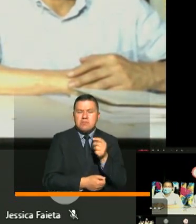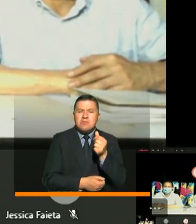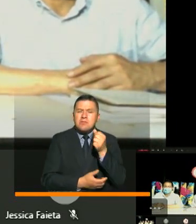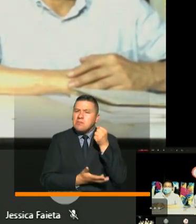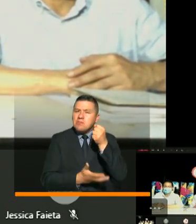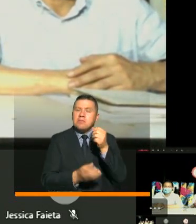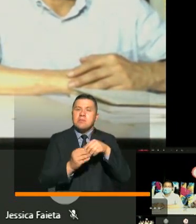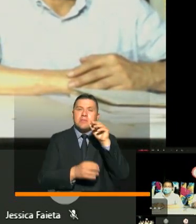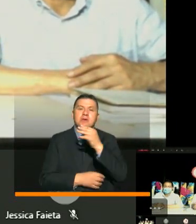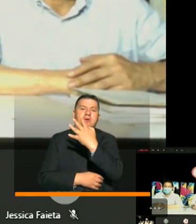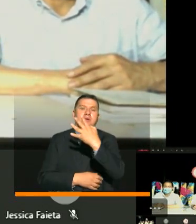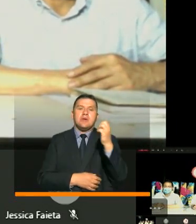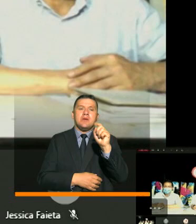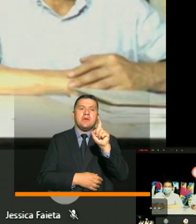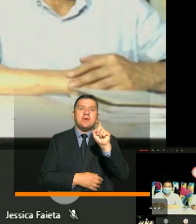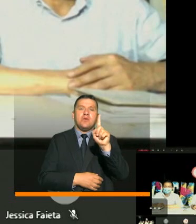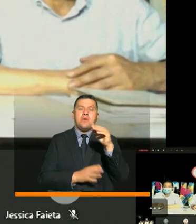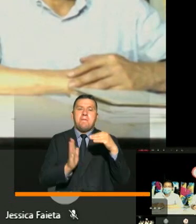una inversión de más de